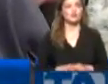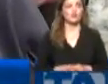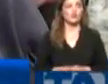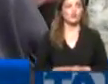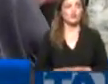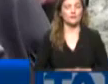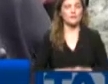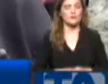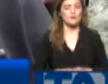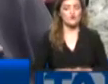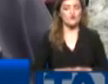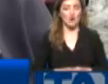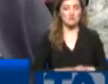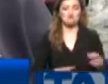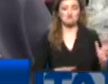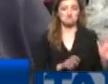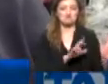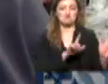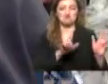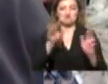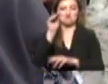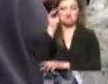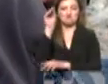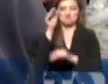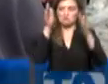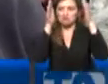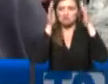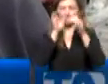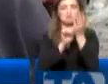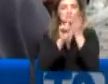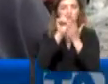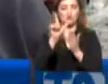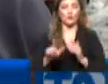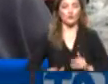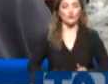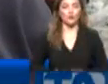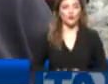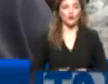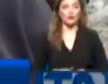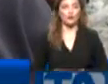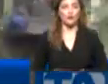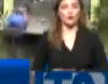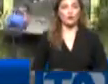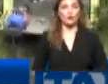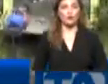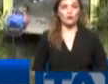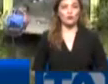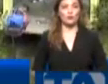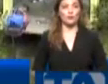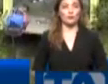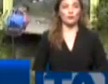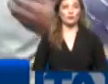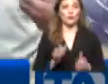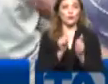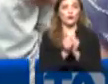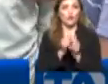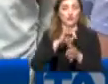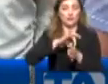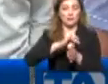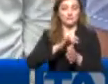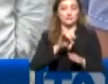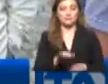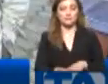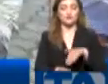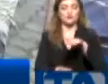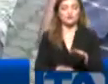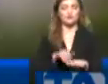a la zona y atendidos por las ambulancias del Ministerio de Salud Pública de aquí de Baños. Los deportes extremos y la caminata